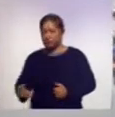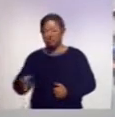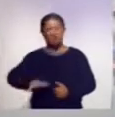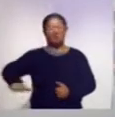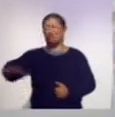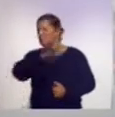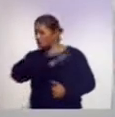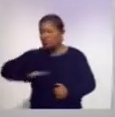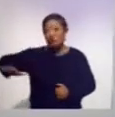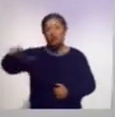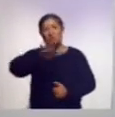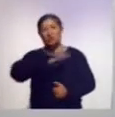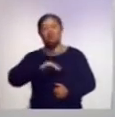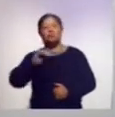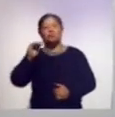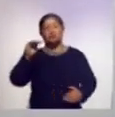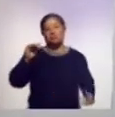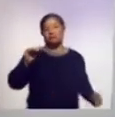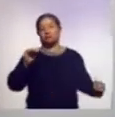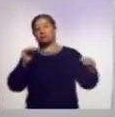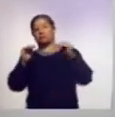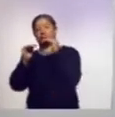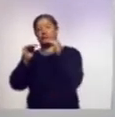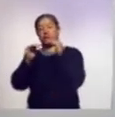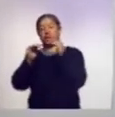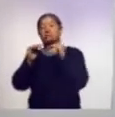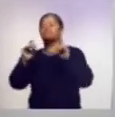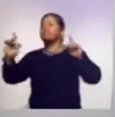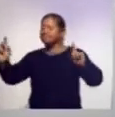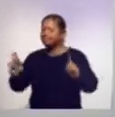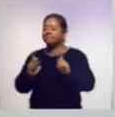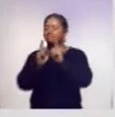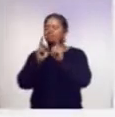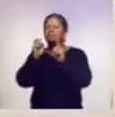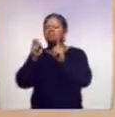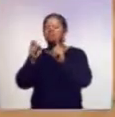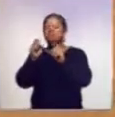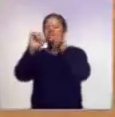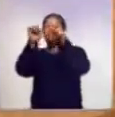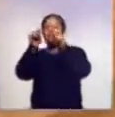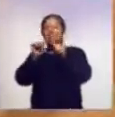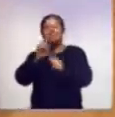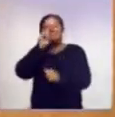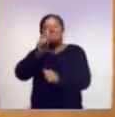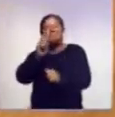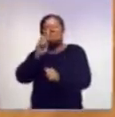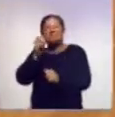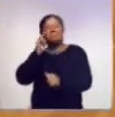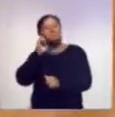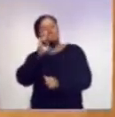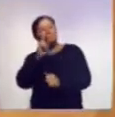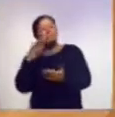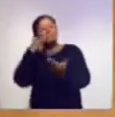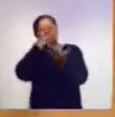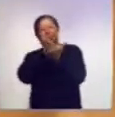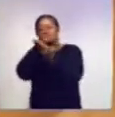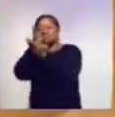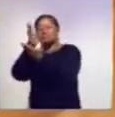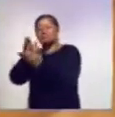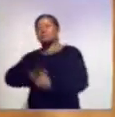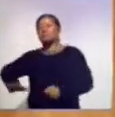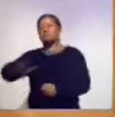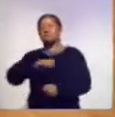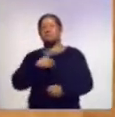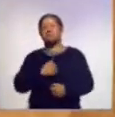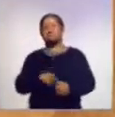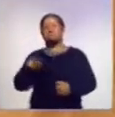comunidades pues, las artes, que tengan un acercamiento con las artes. El objetivo de visitar las comunidades es que los